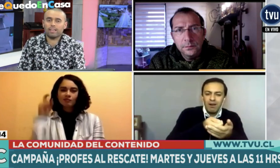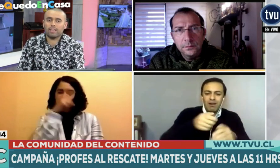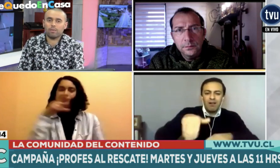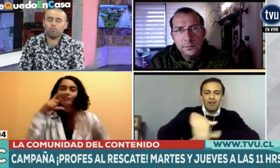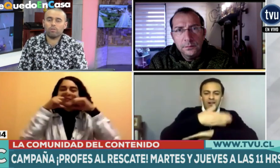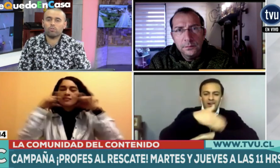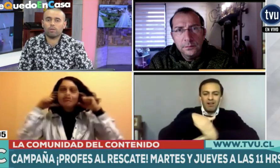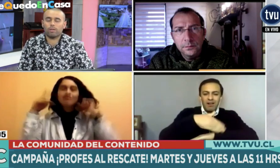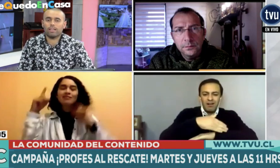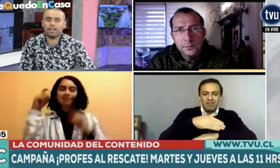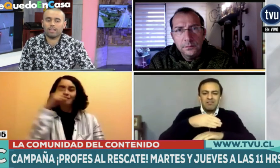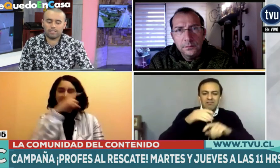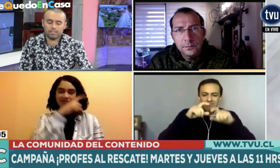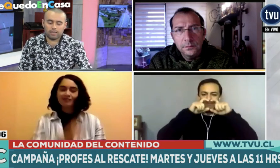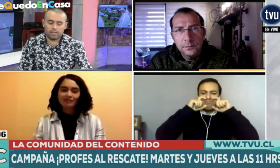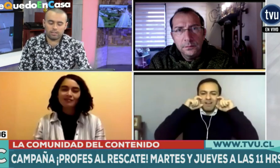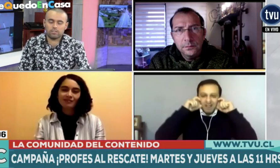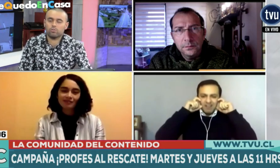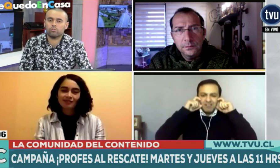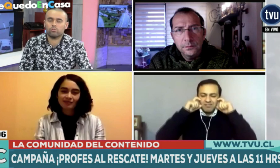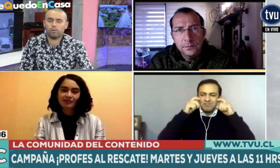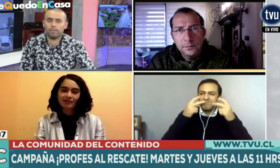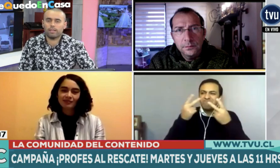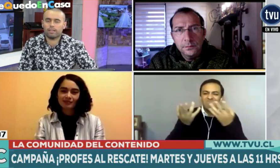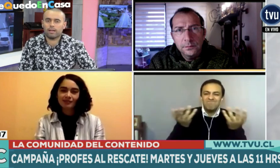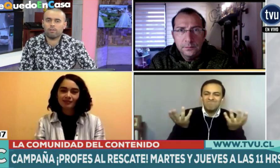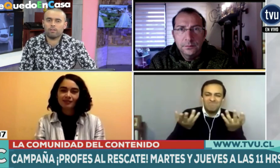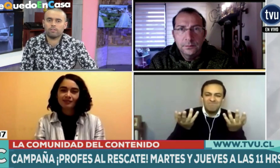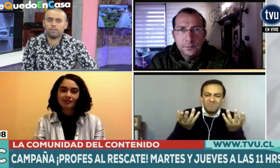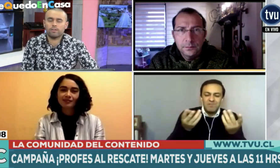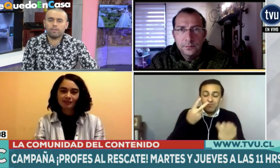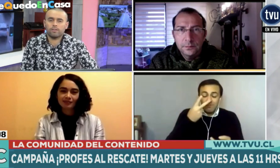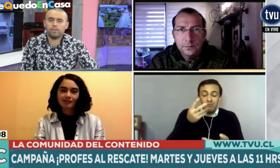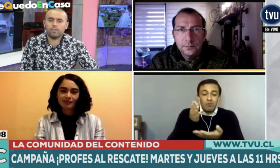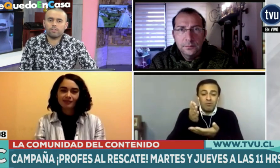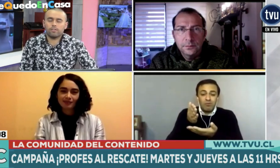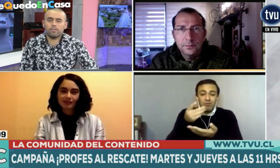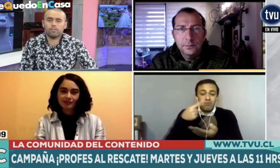profe al rescate, hemos visto también estas clases que, insisto, son sumamente destacables.